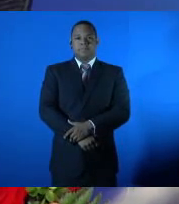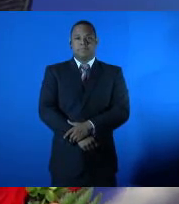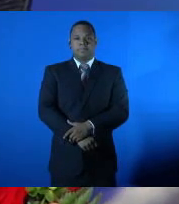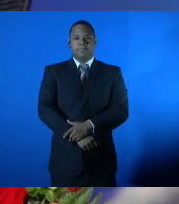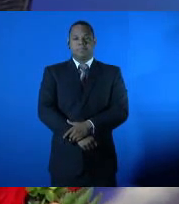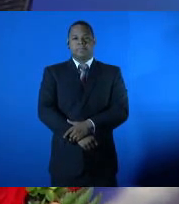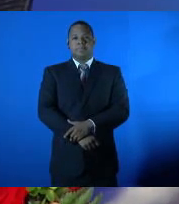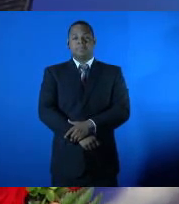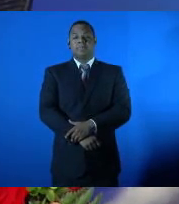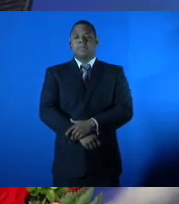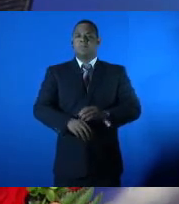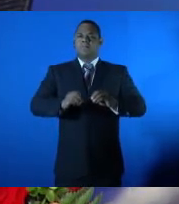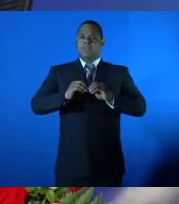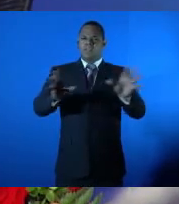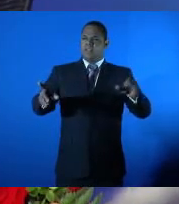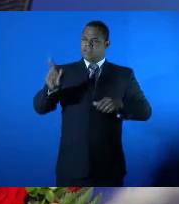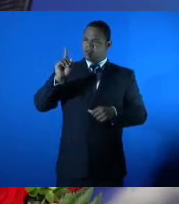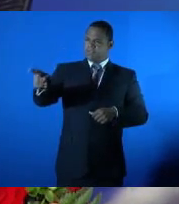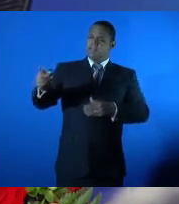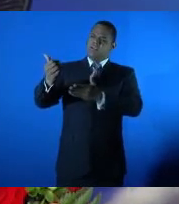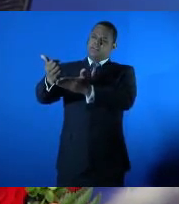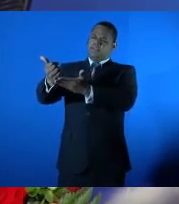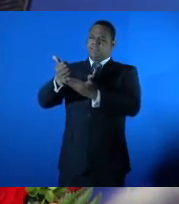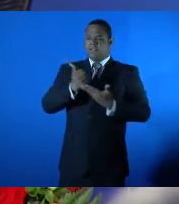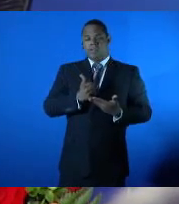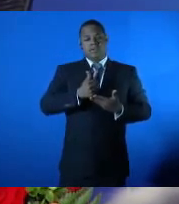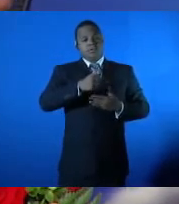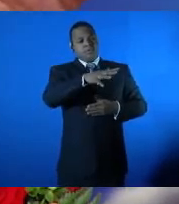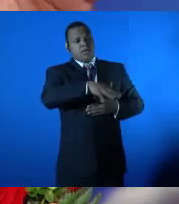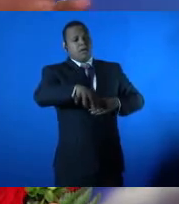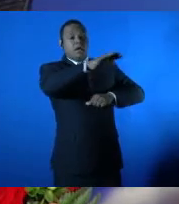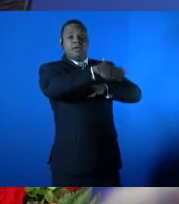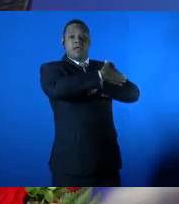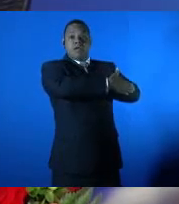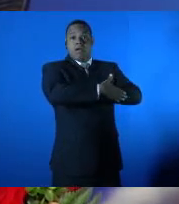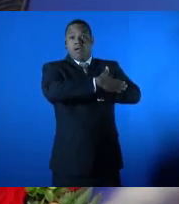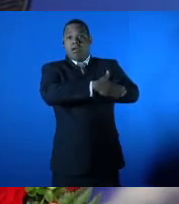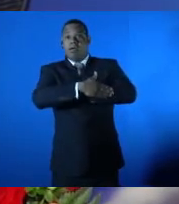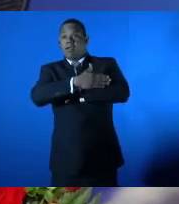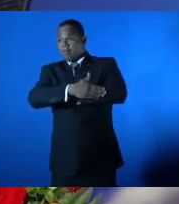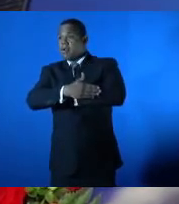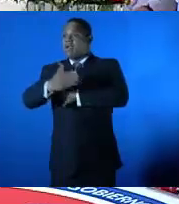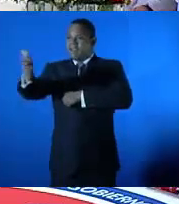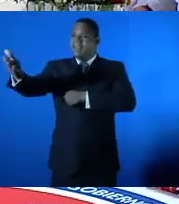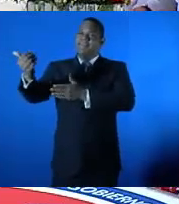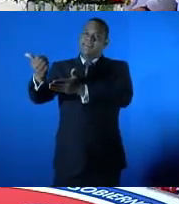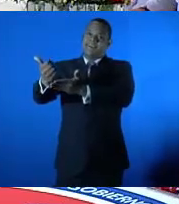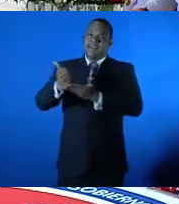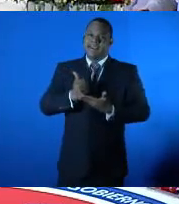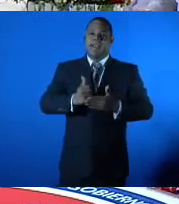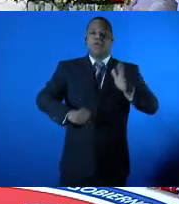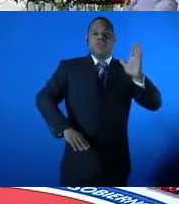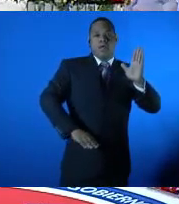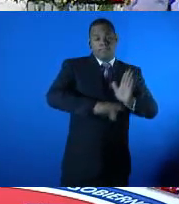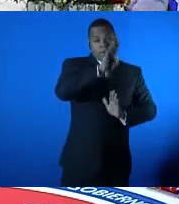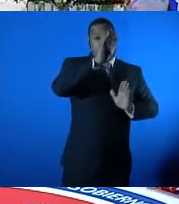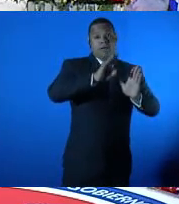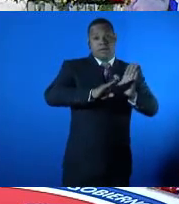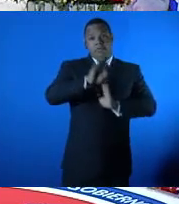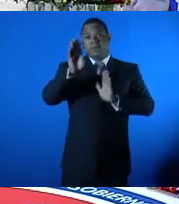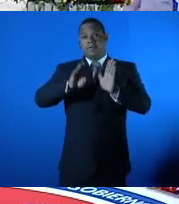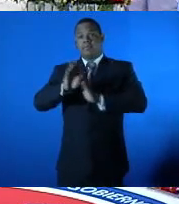adelante a nuestros países con tanta rapidez y resultan en estas tasas de aprobación tan elevadas para